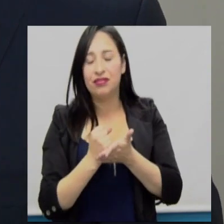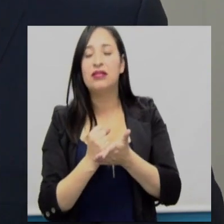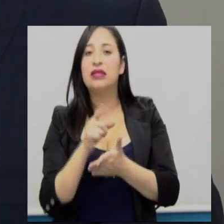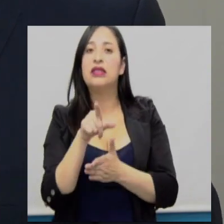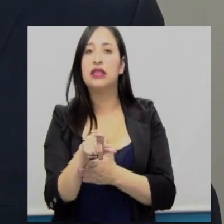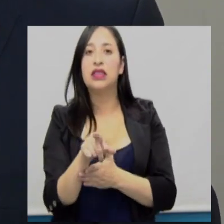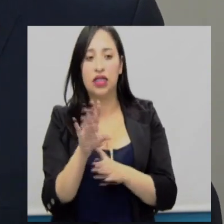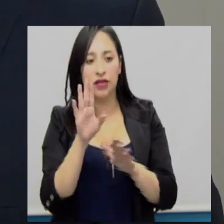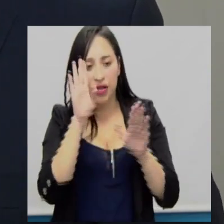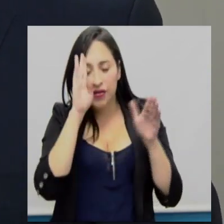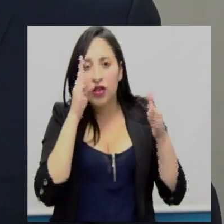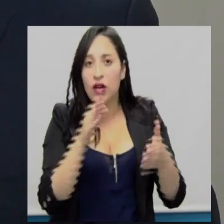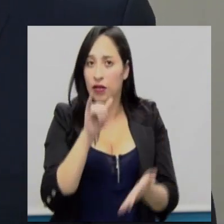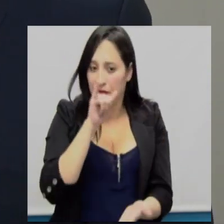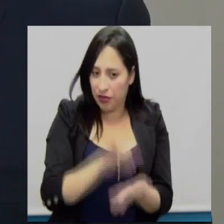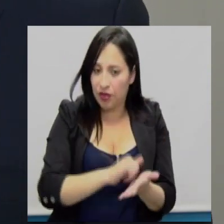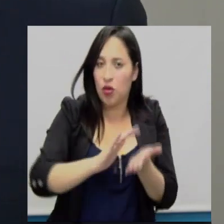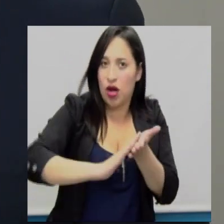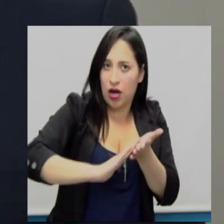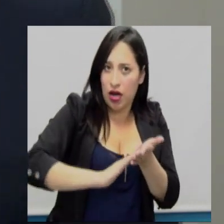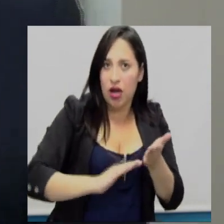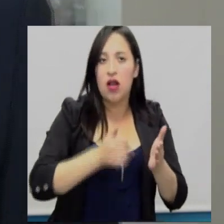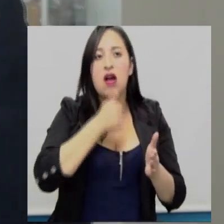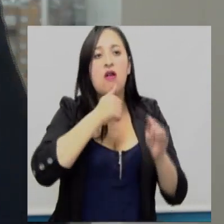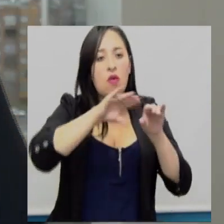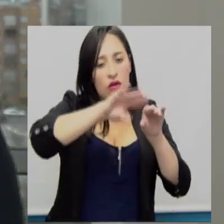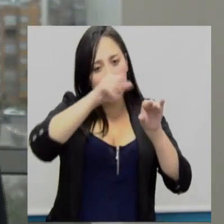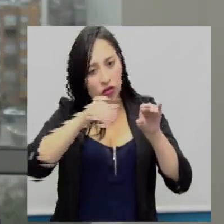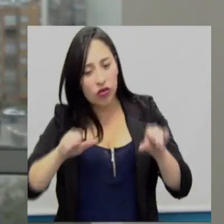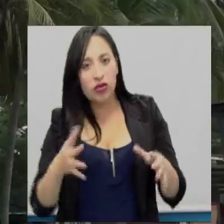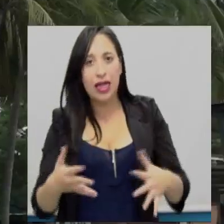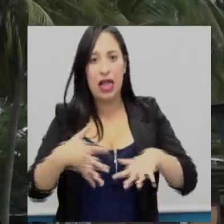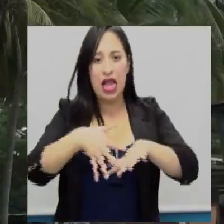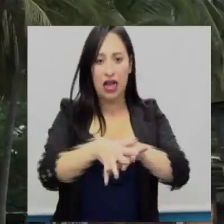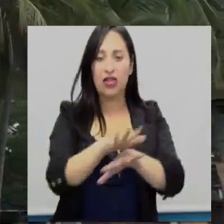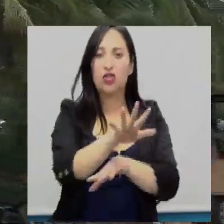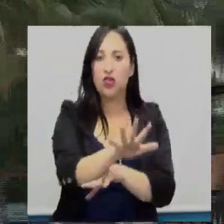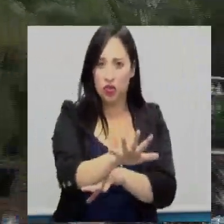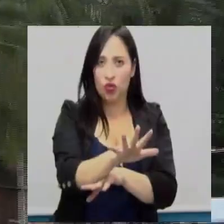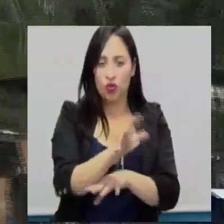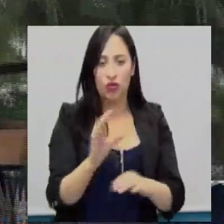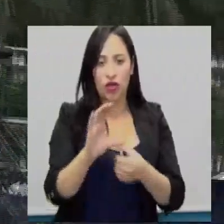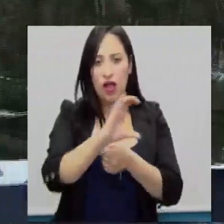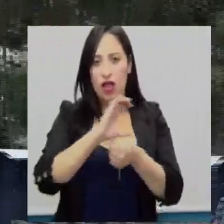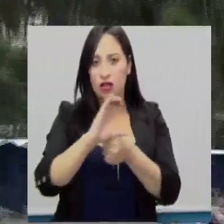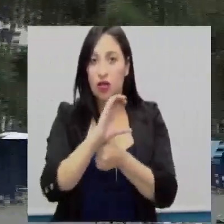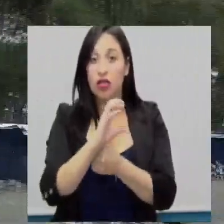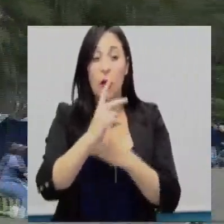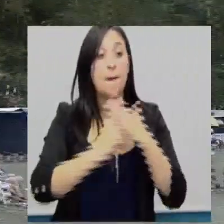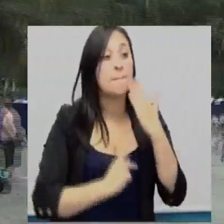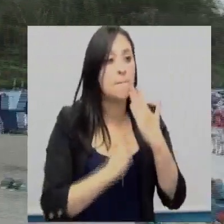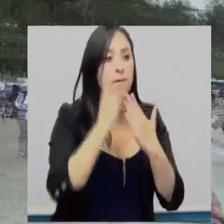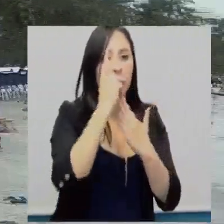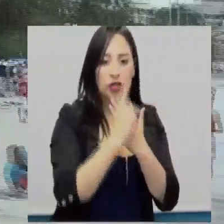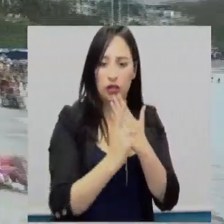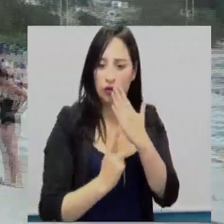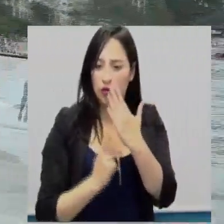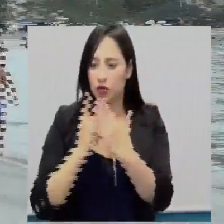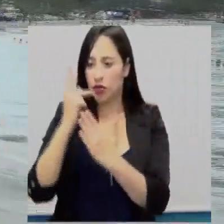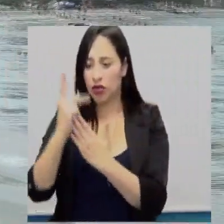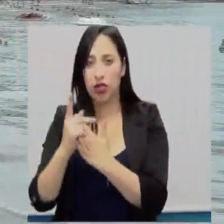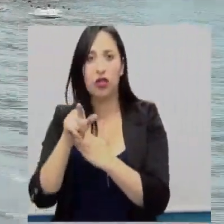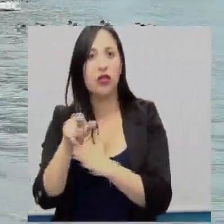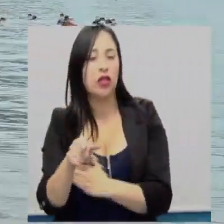a el acueducto y a la red de alcantarillado de la ciudad. Son varios los proyectos que no cumplieron su objeto contractual, como